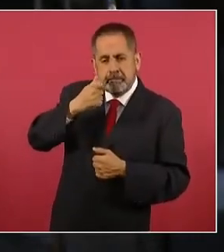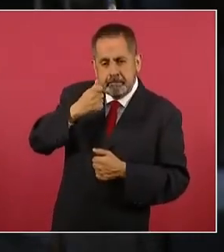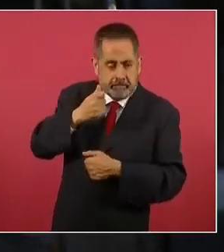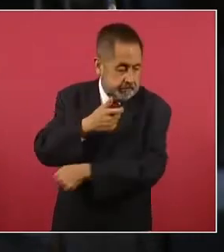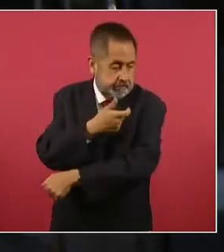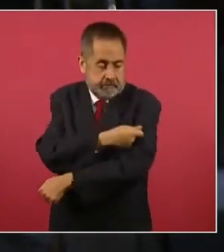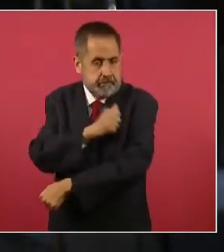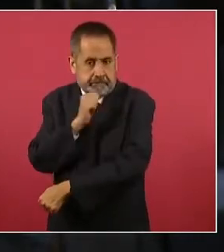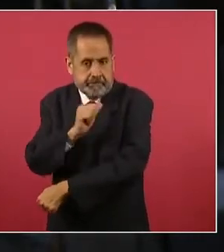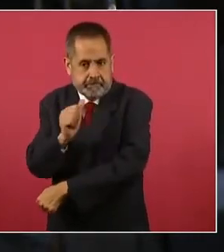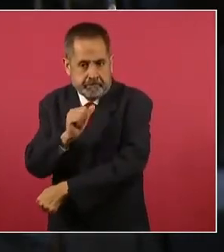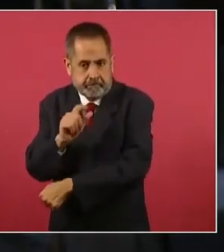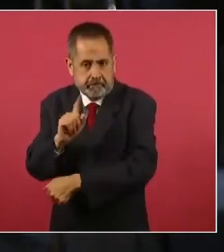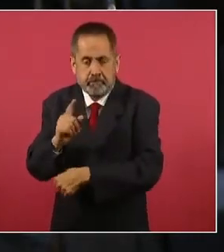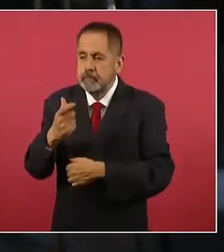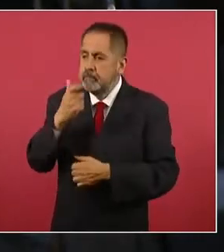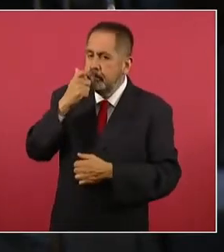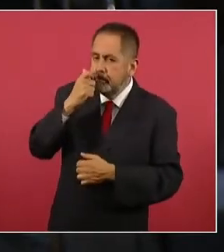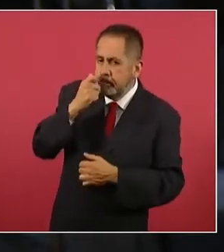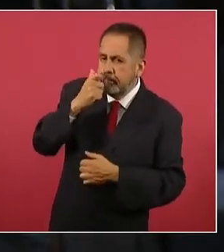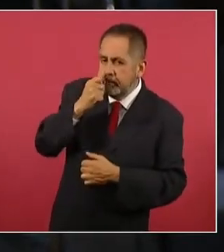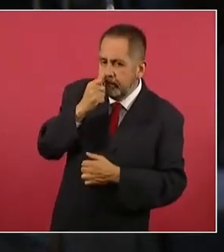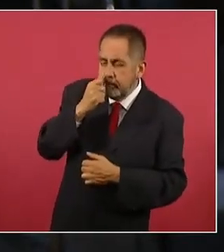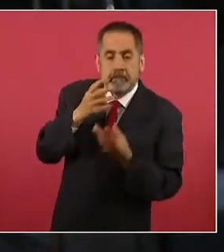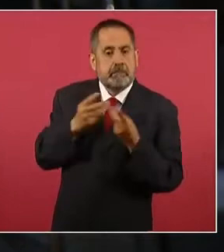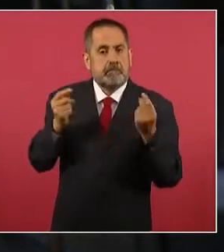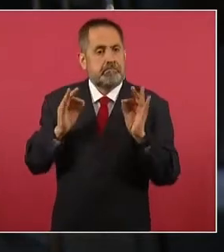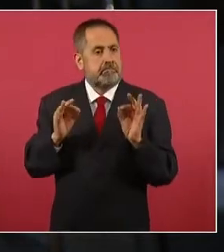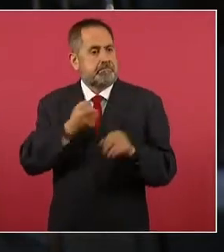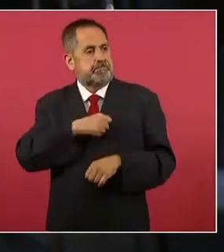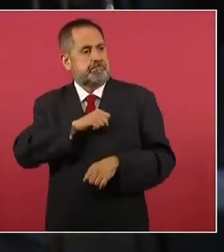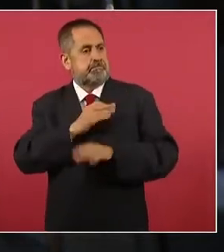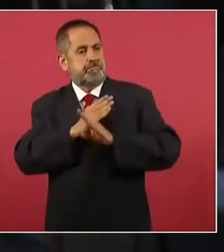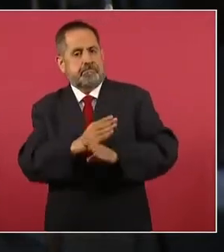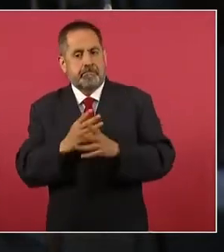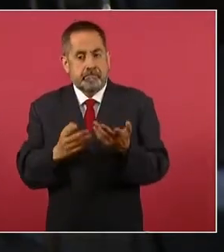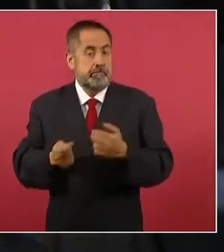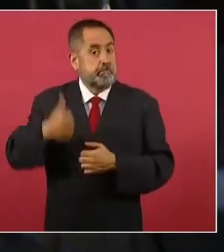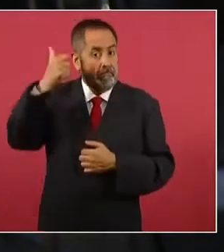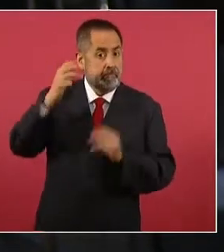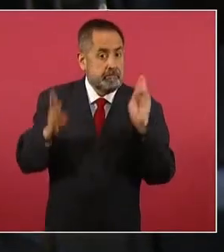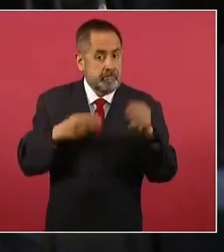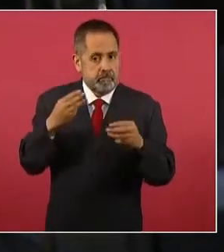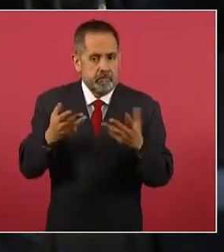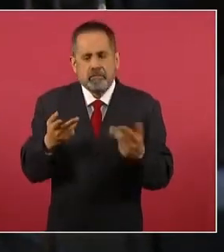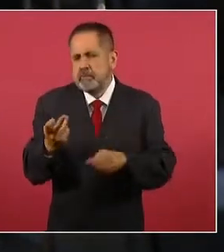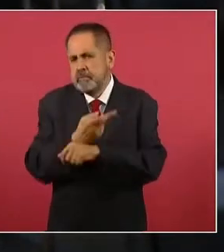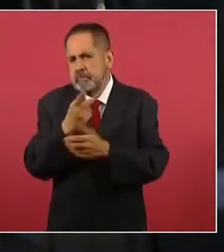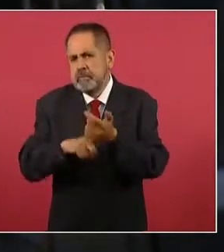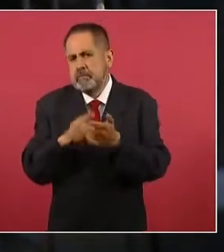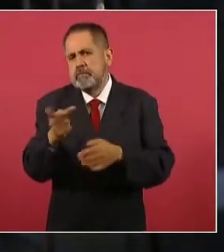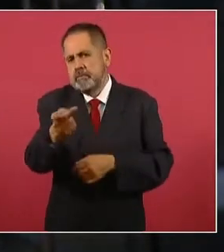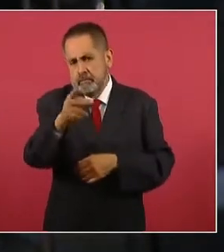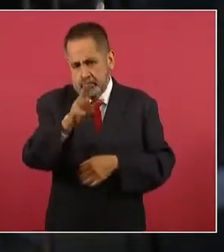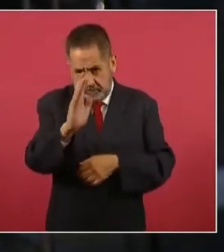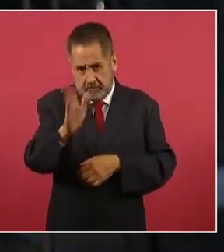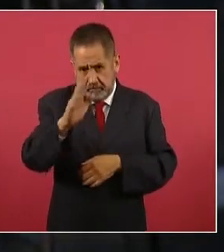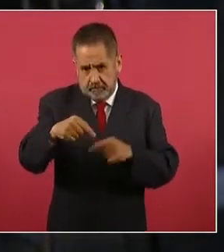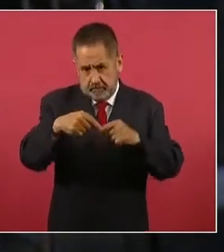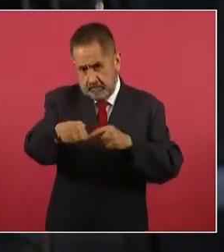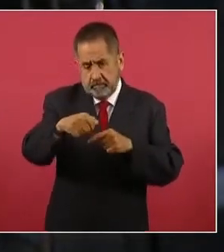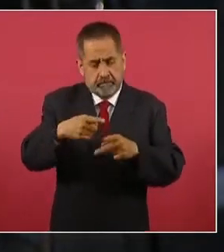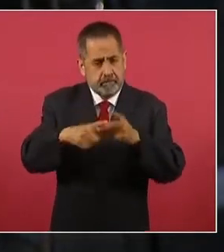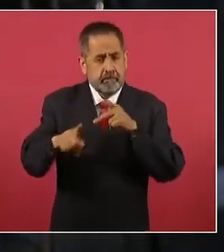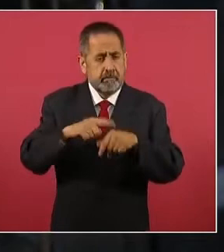de la vacuna patria, si se va a dar, que se obtenga finalmente ya, que se aplique de forma masiva para octubre,